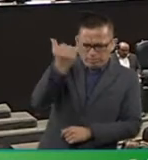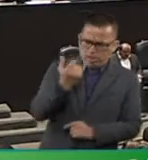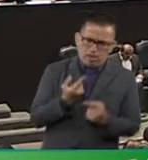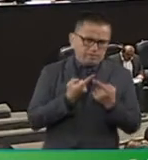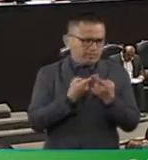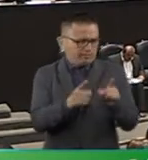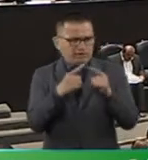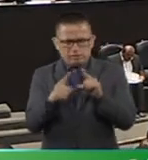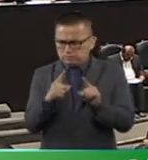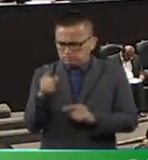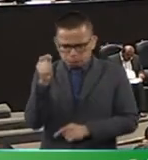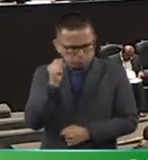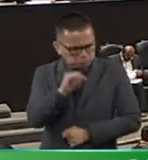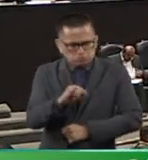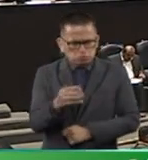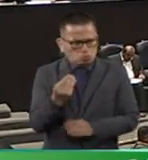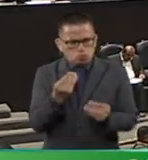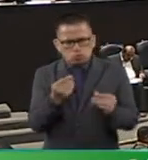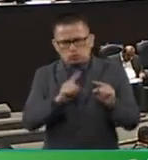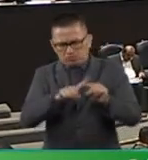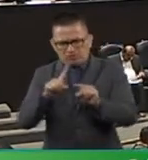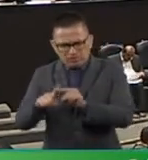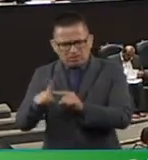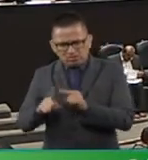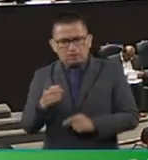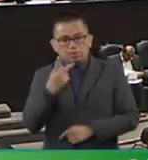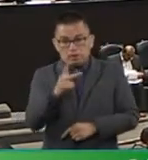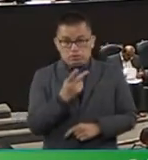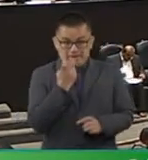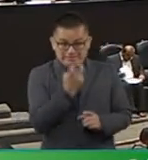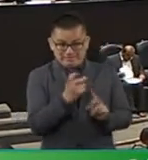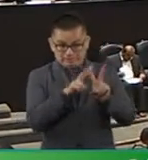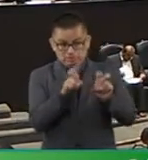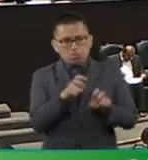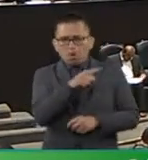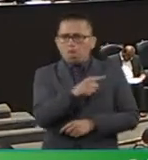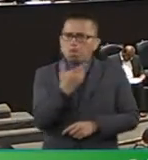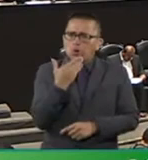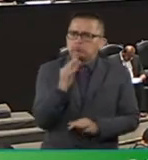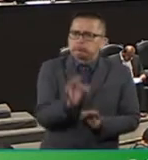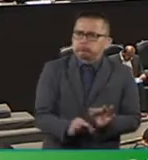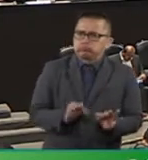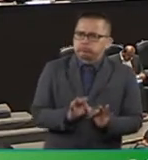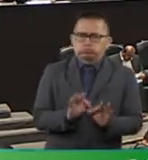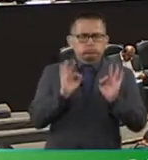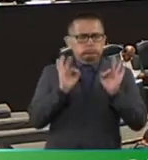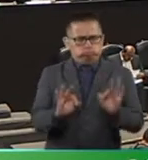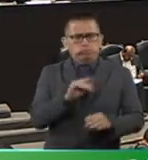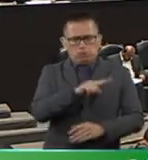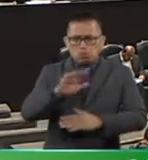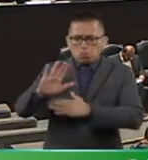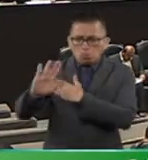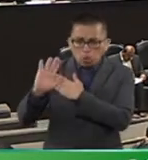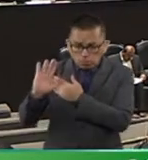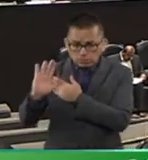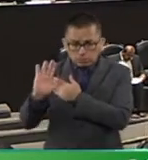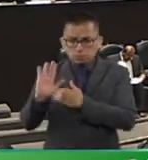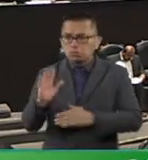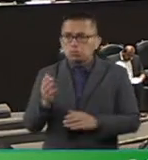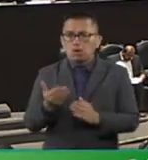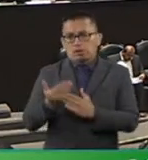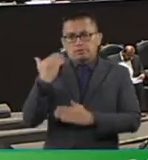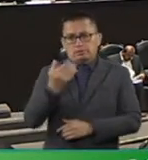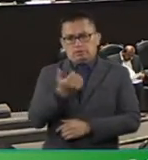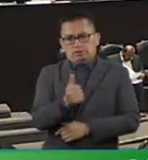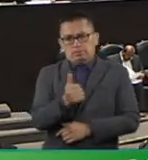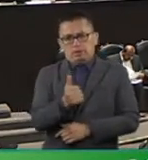en muchos temas, en esto cumplió al pie de la letra con lo que se comprometió desde abril de